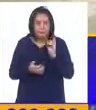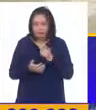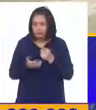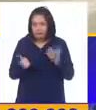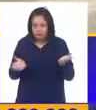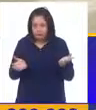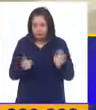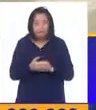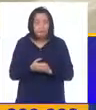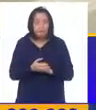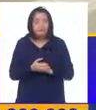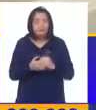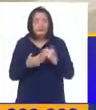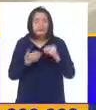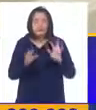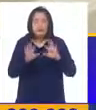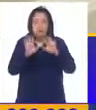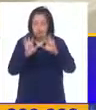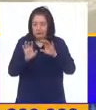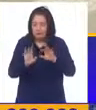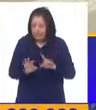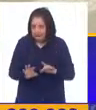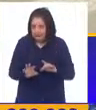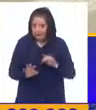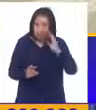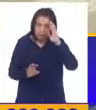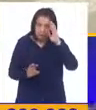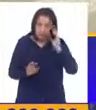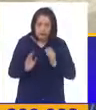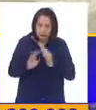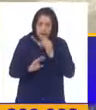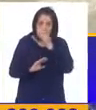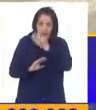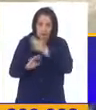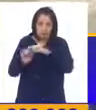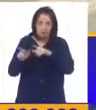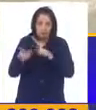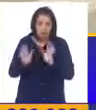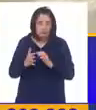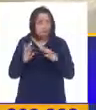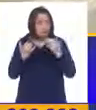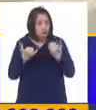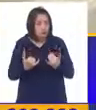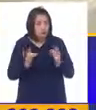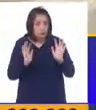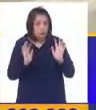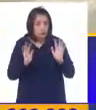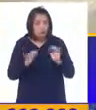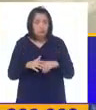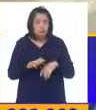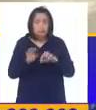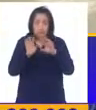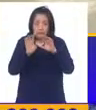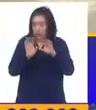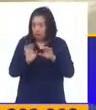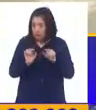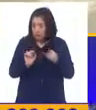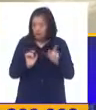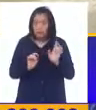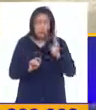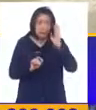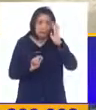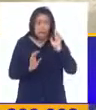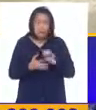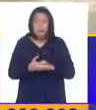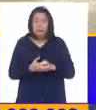hecho, hay un acta de intervención. Es lo único que hasta el momento se ha registrado en esta dependencia